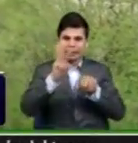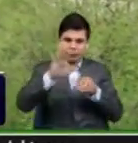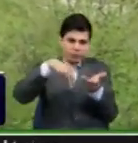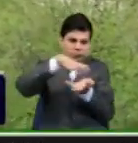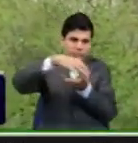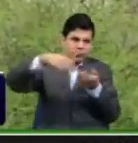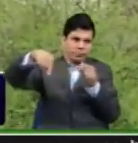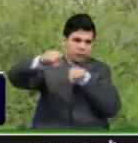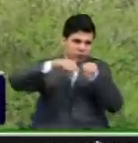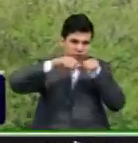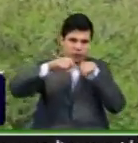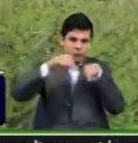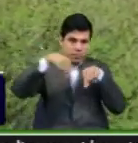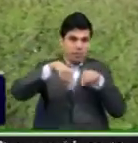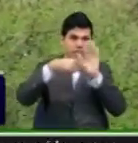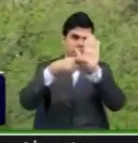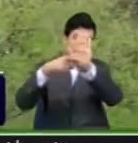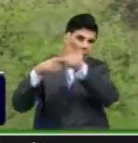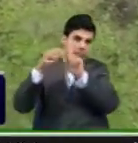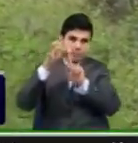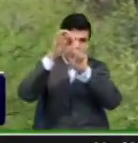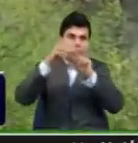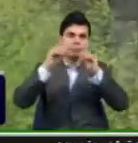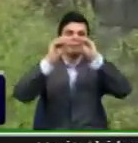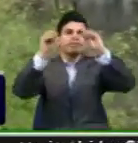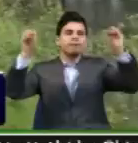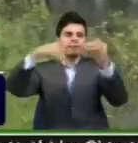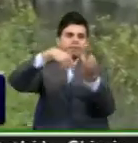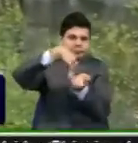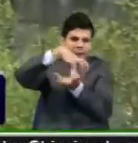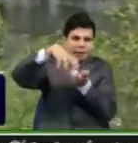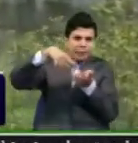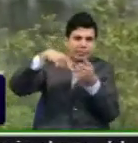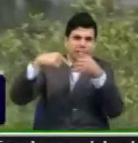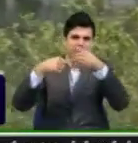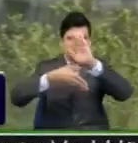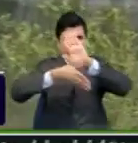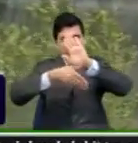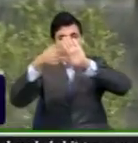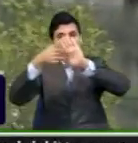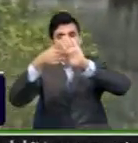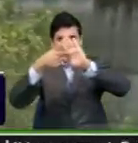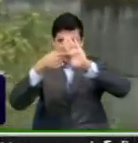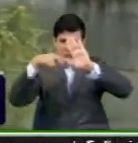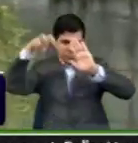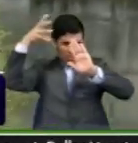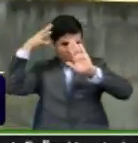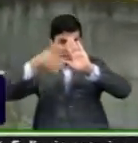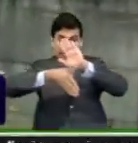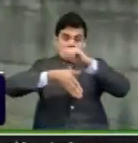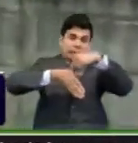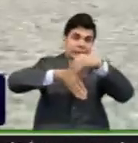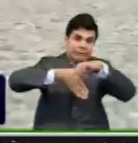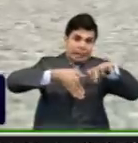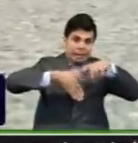Ante los principales medios de la capital santandereana fue realizado el lanzamiento de la versión número 33 de la Vuelta en Bicicleta Santander, que despegará el próximo